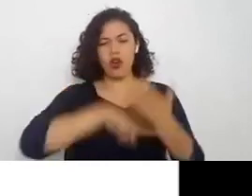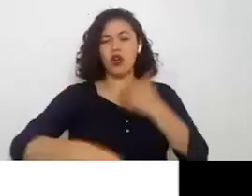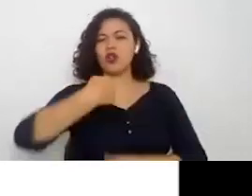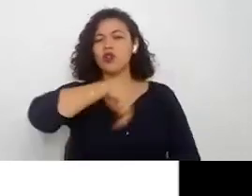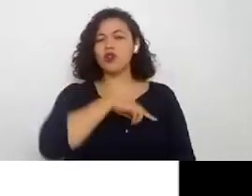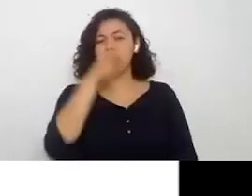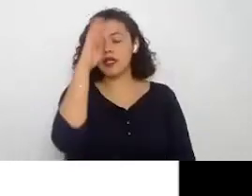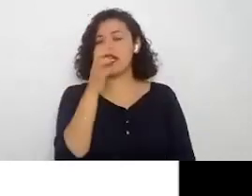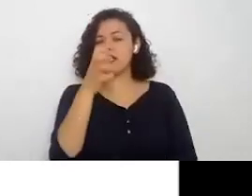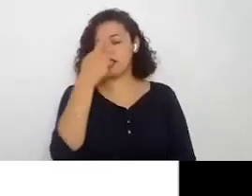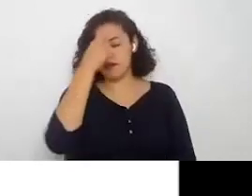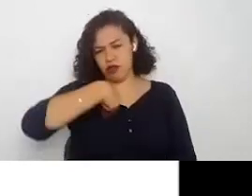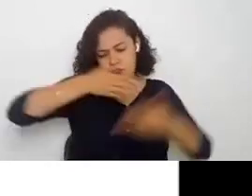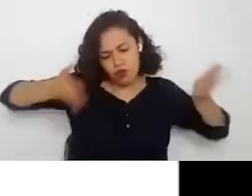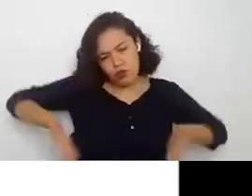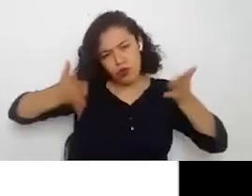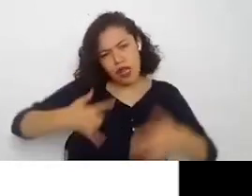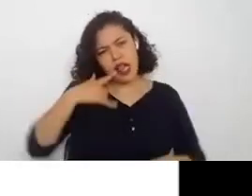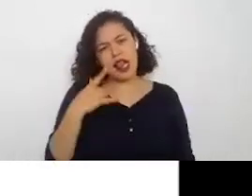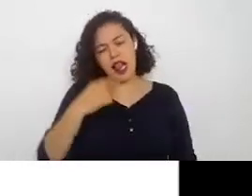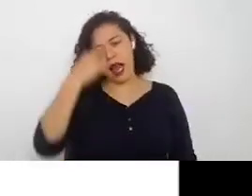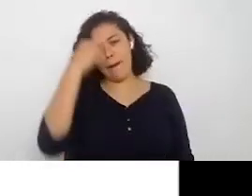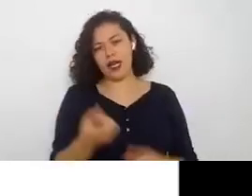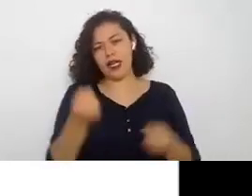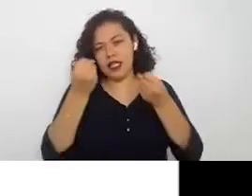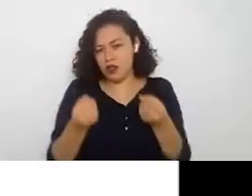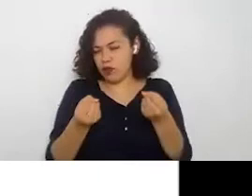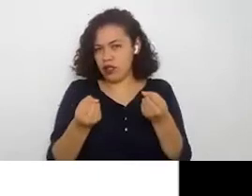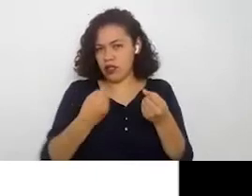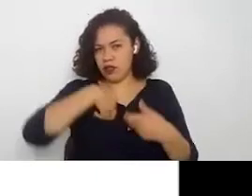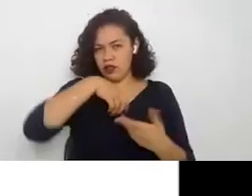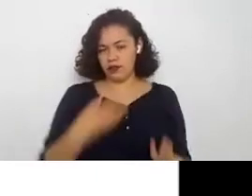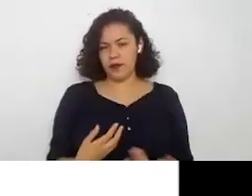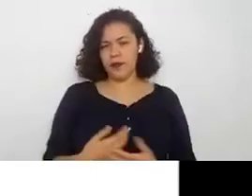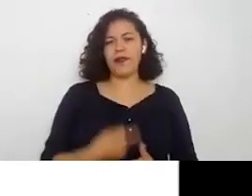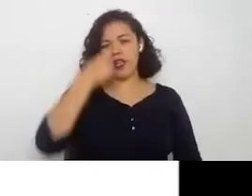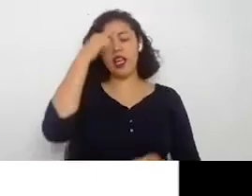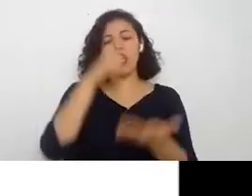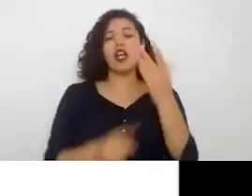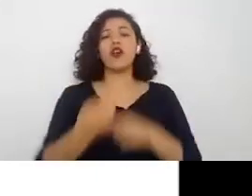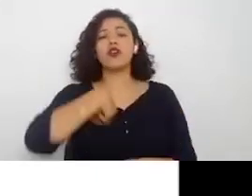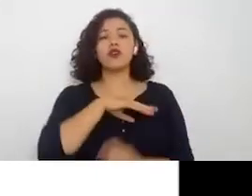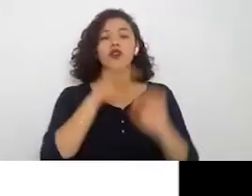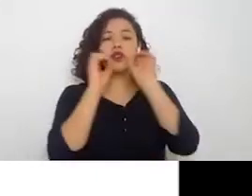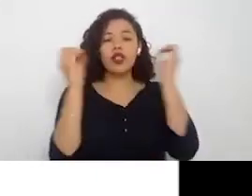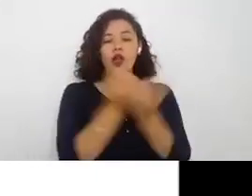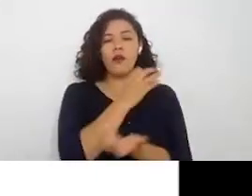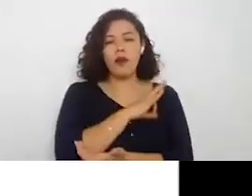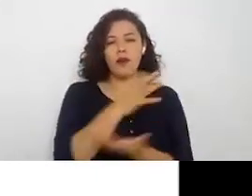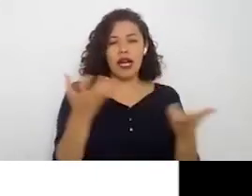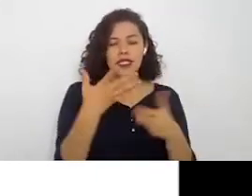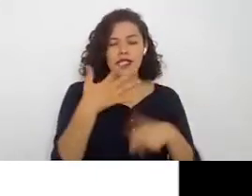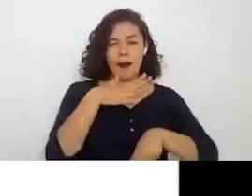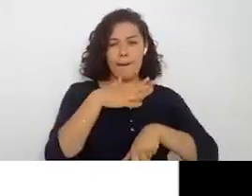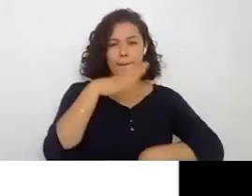fuerte para asegurarnos. Creo que como organizaciones podemos más hacer con ese peso